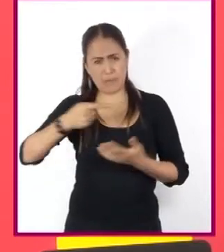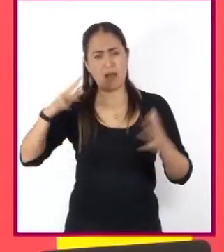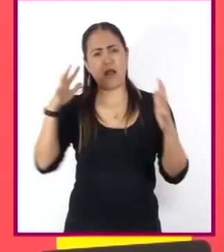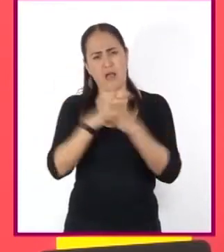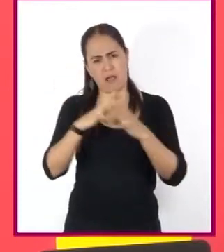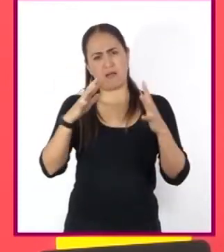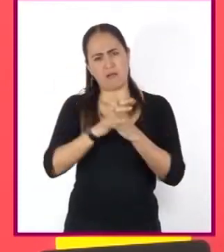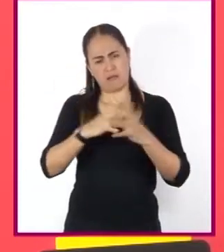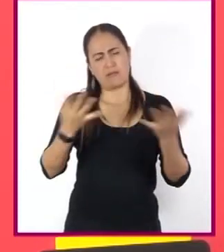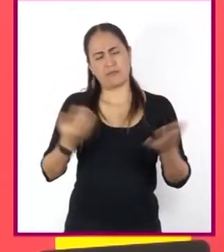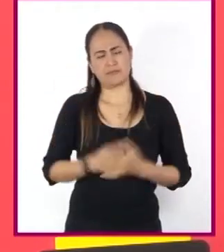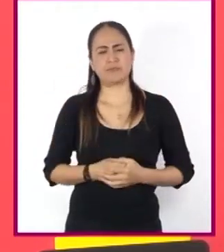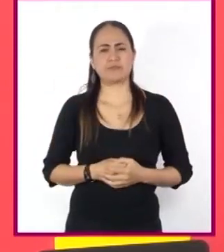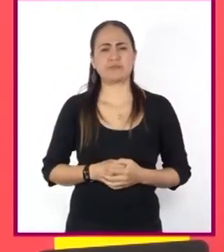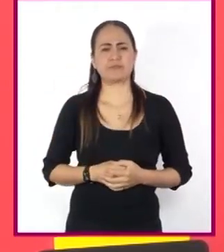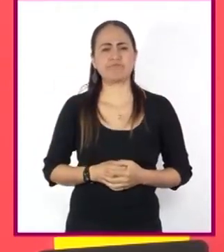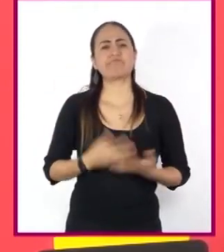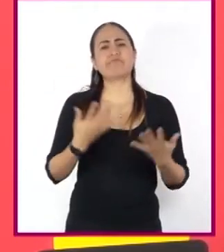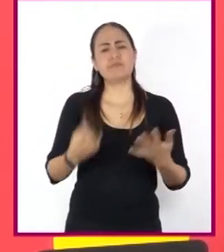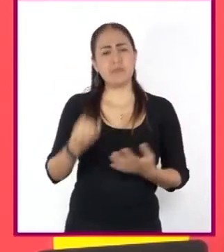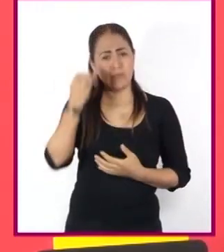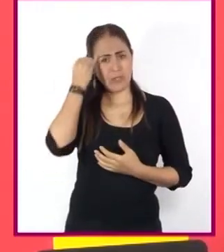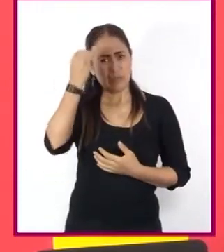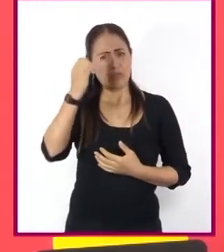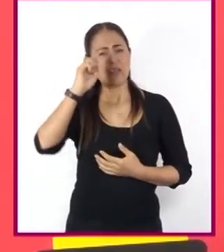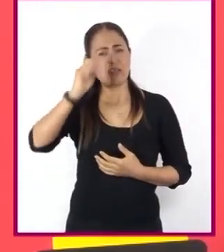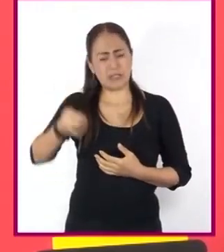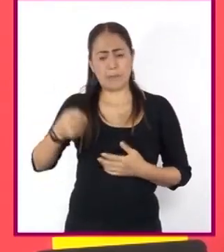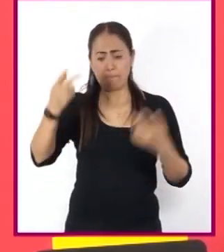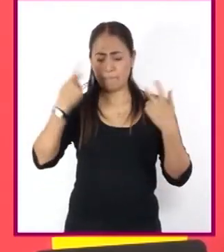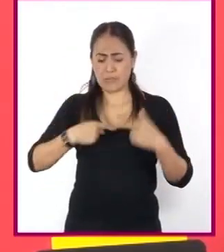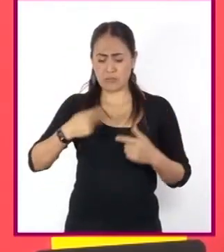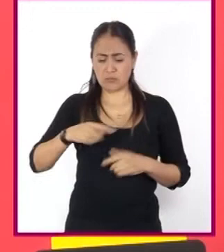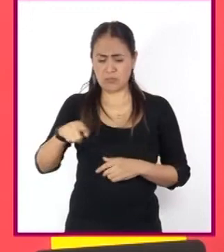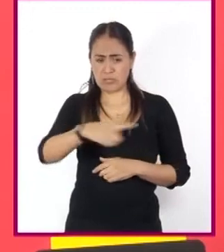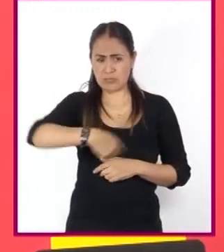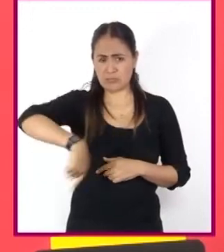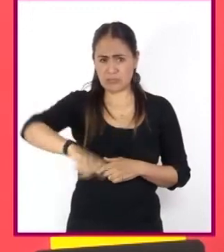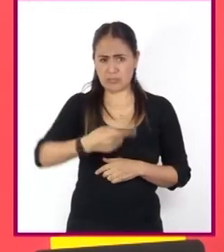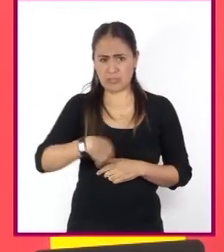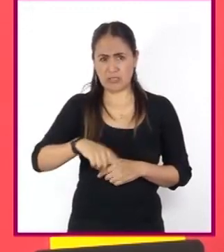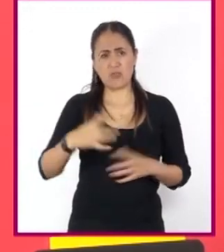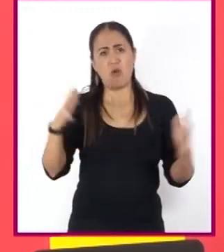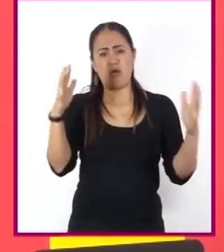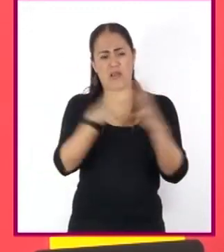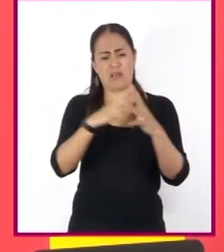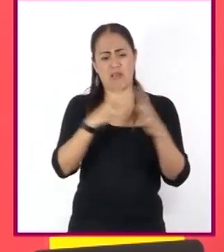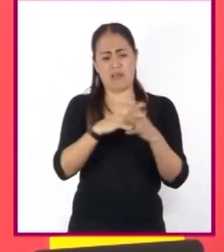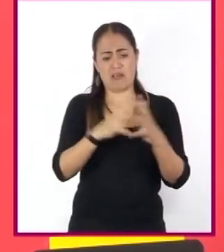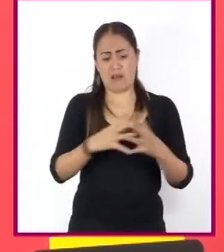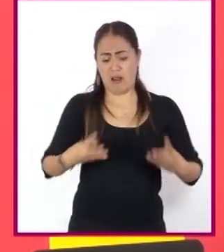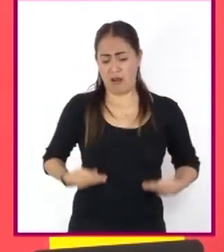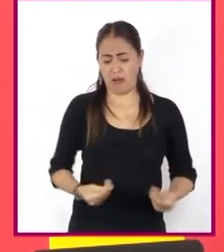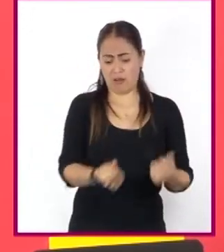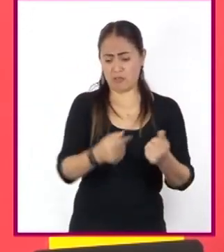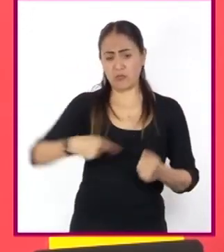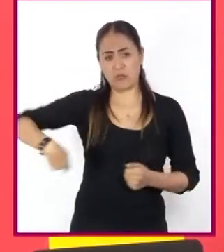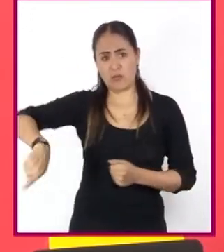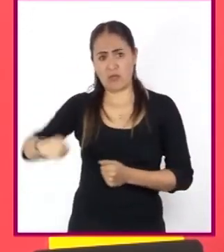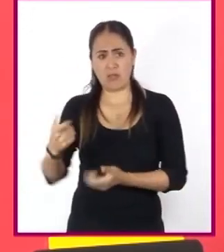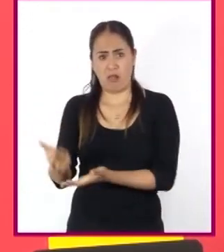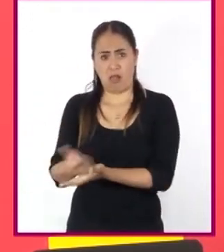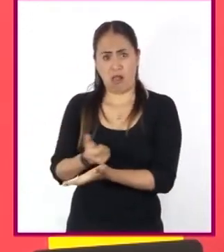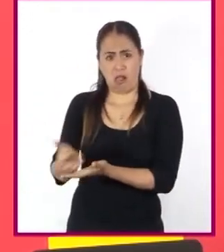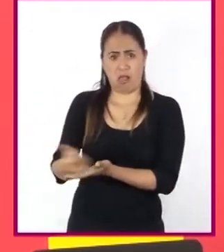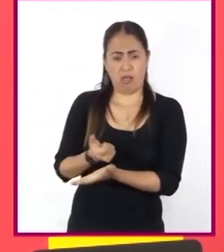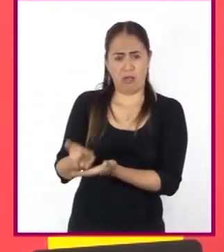de otra forma, la idea fue trasladar a los colonos parte de los costos de la potencia global, pues el gobierno vacilaba